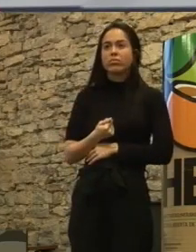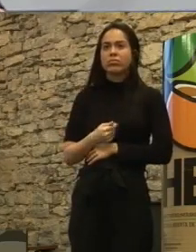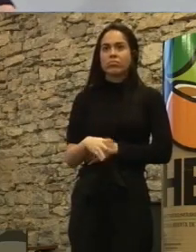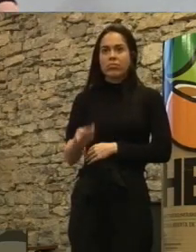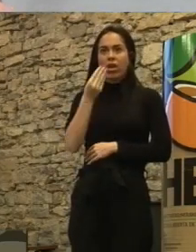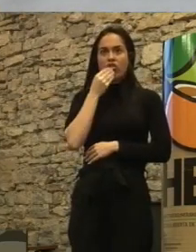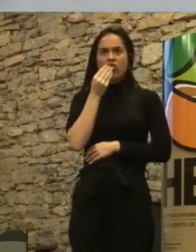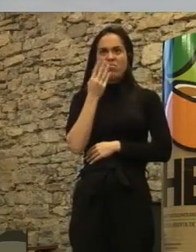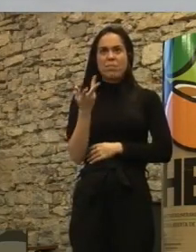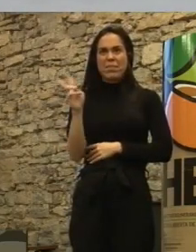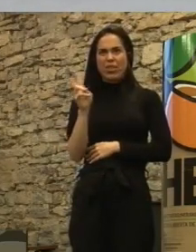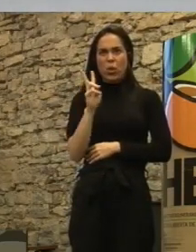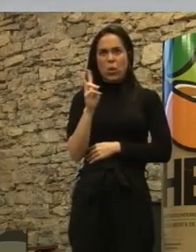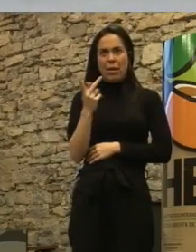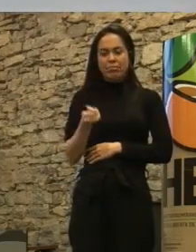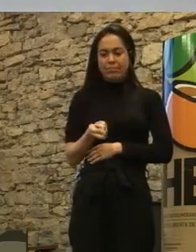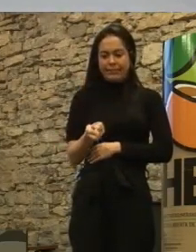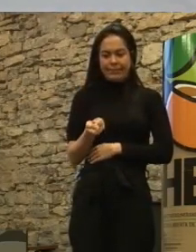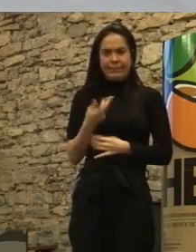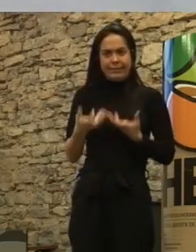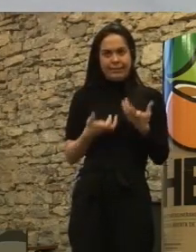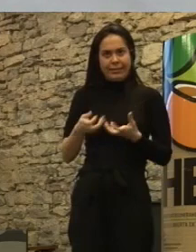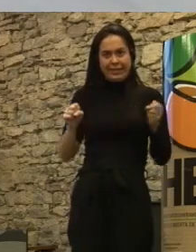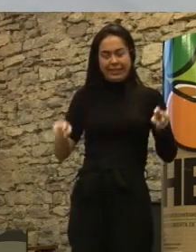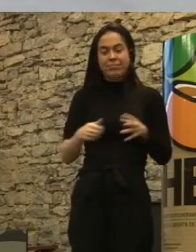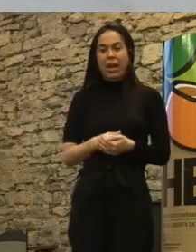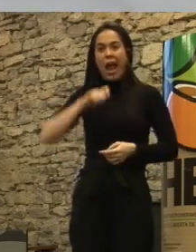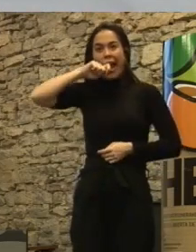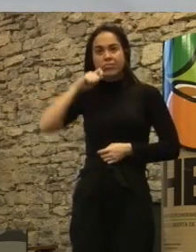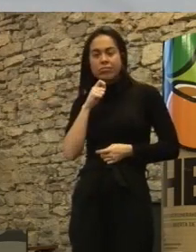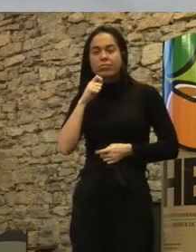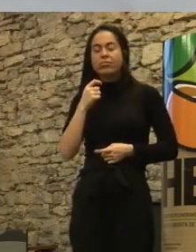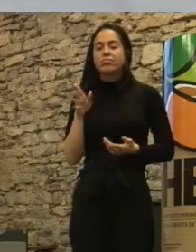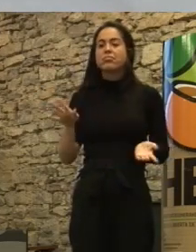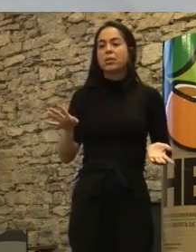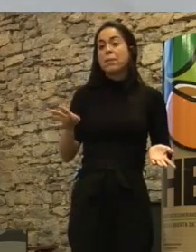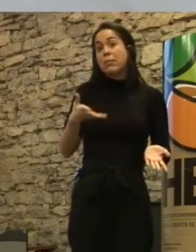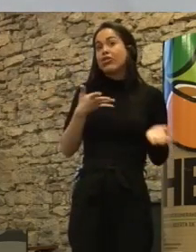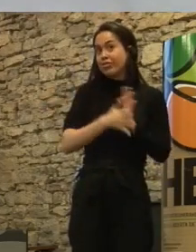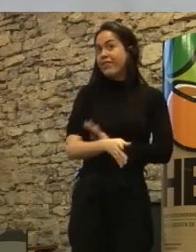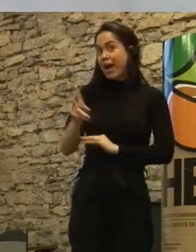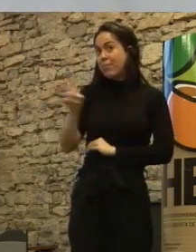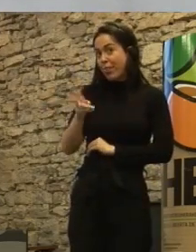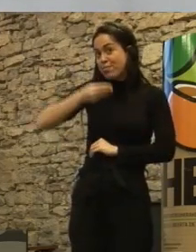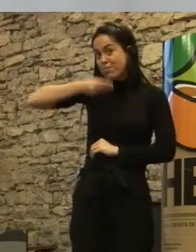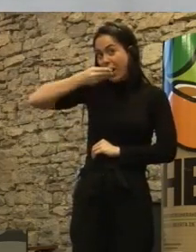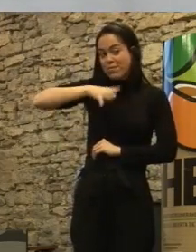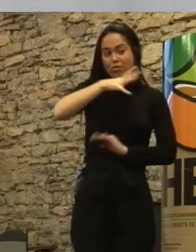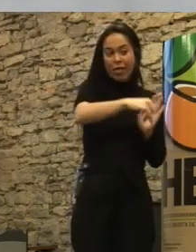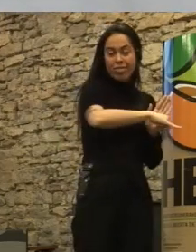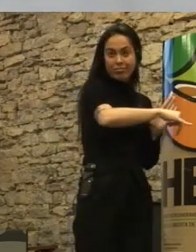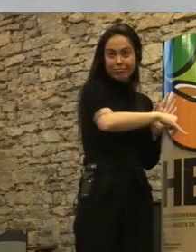No sé si yo lo haría, pero esa espinaca es una buena espinaca, ¿vale? Y fue una